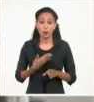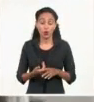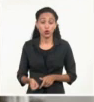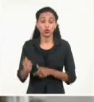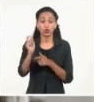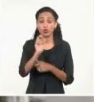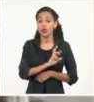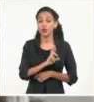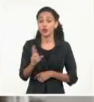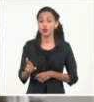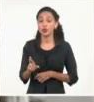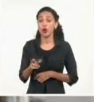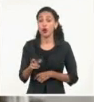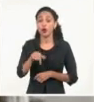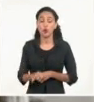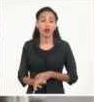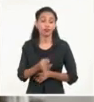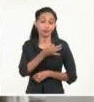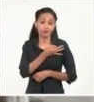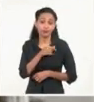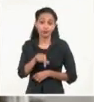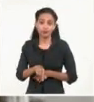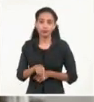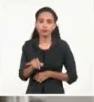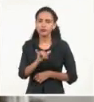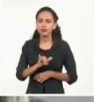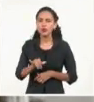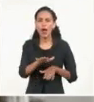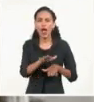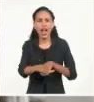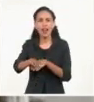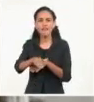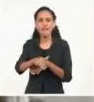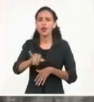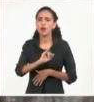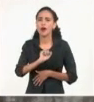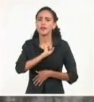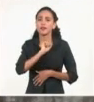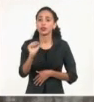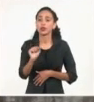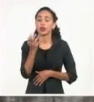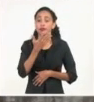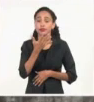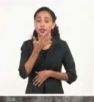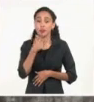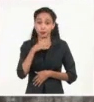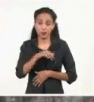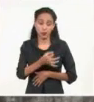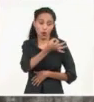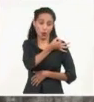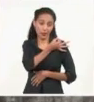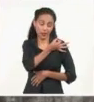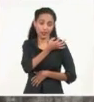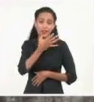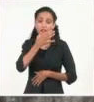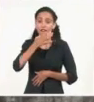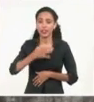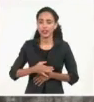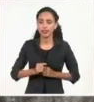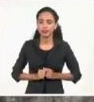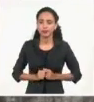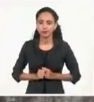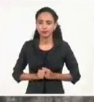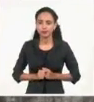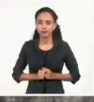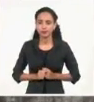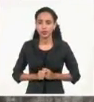revolución Recibió la orden de garantizar el traslado de la Caravana de la Victoria encabezada por el comandante en jefe Fidel Castro Ruz en